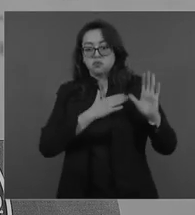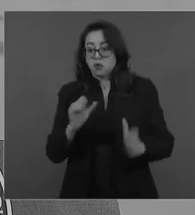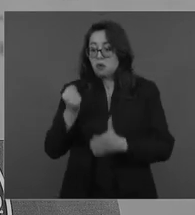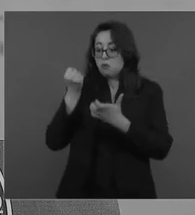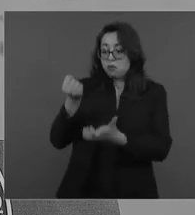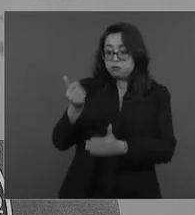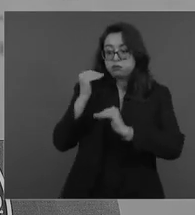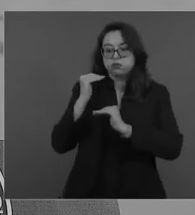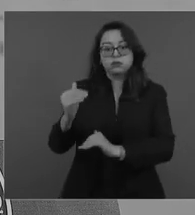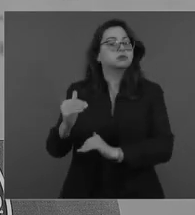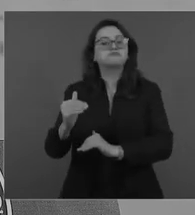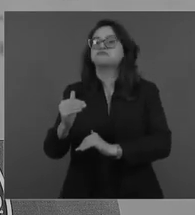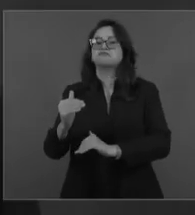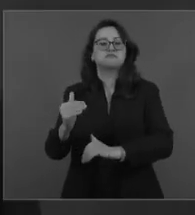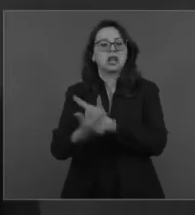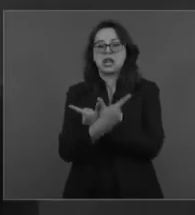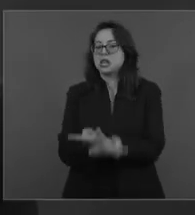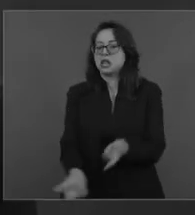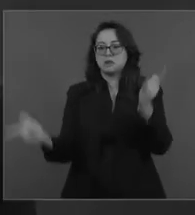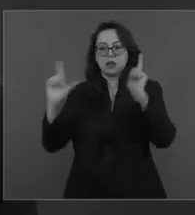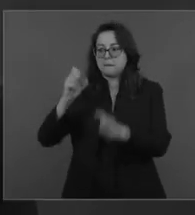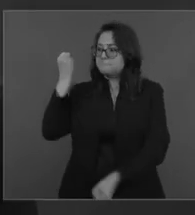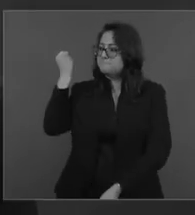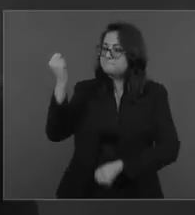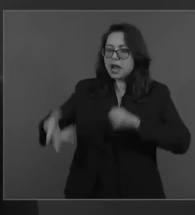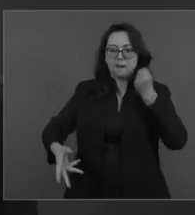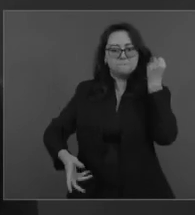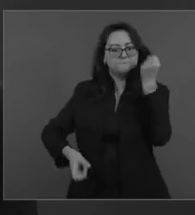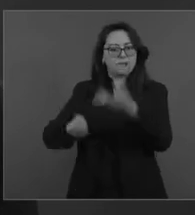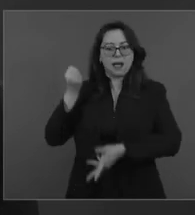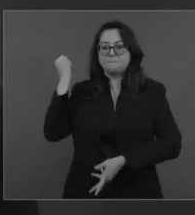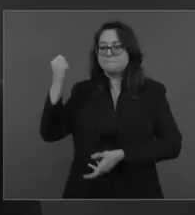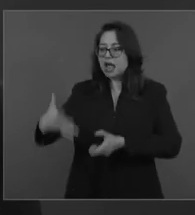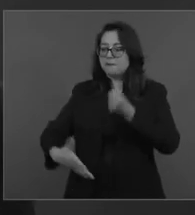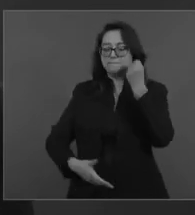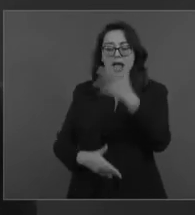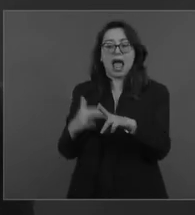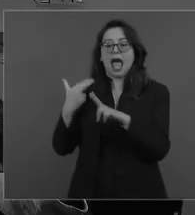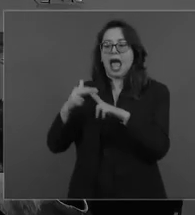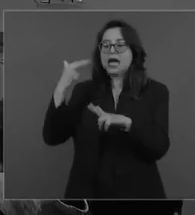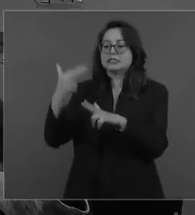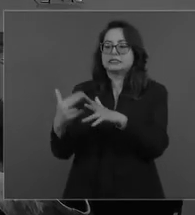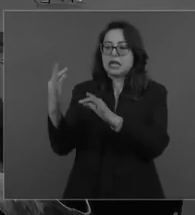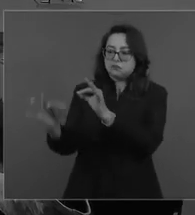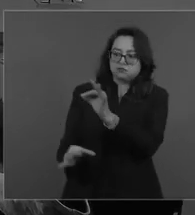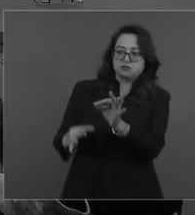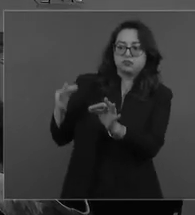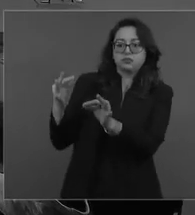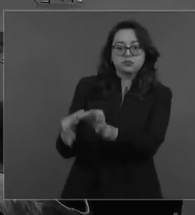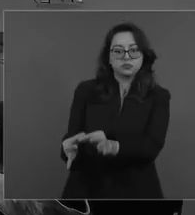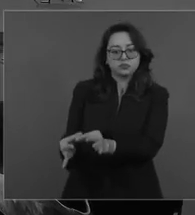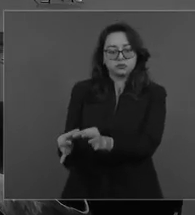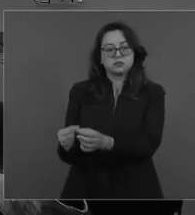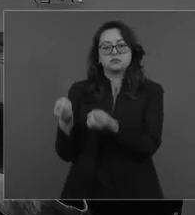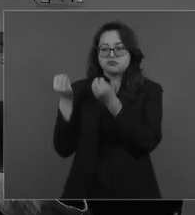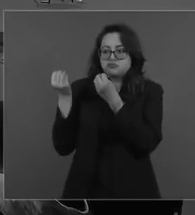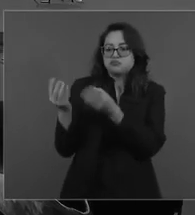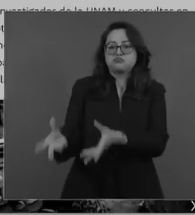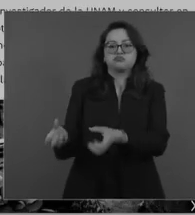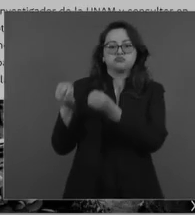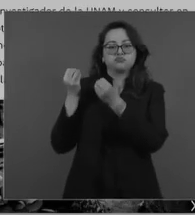un límite presupuestal para atender a los damnificados por el huracán en Acapulco y que se